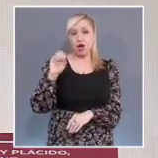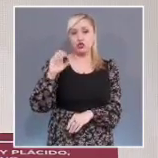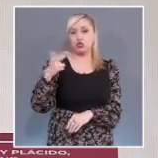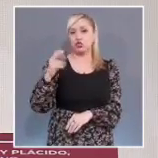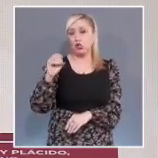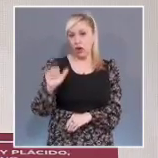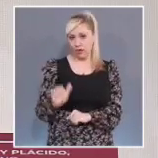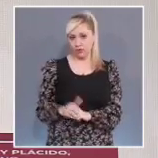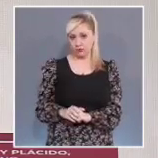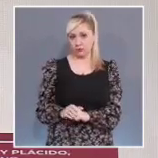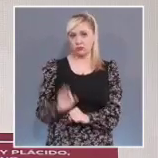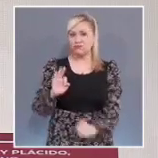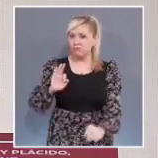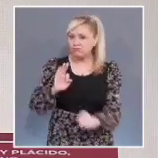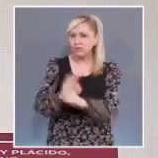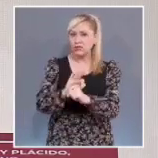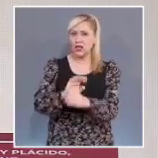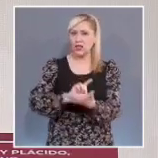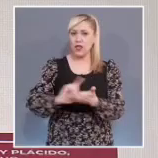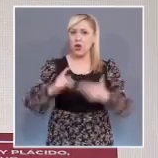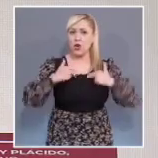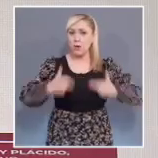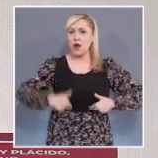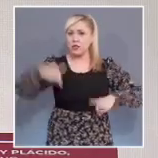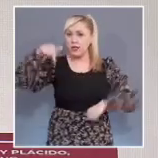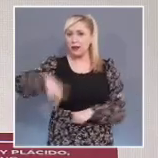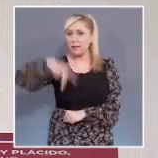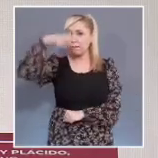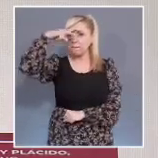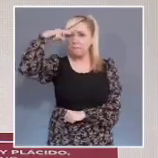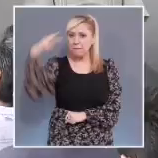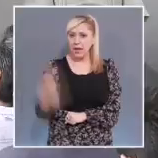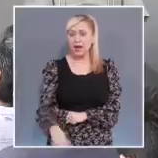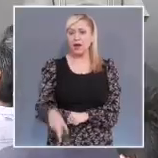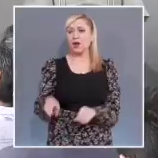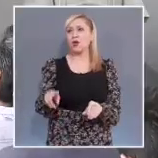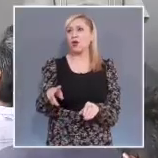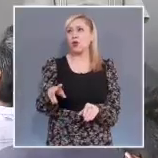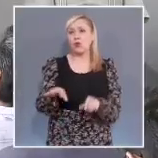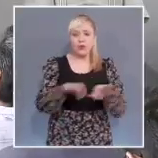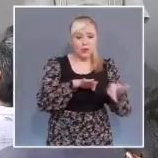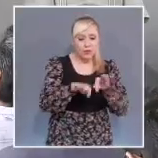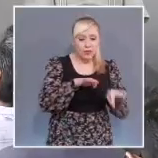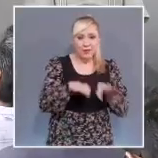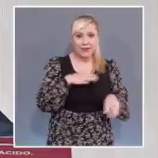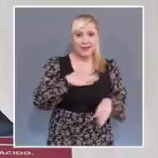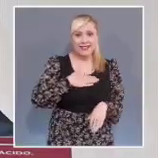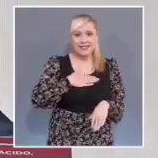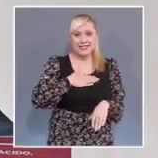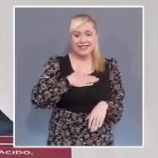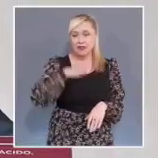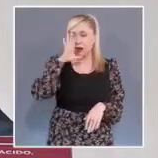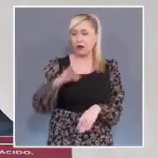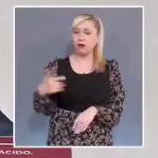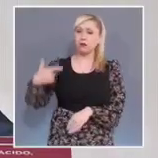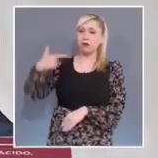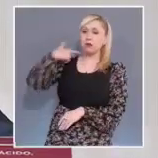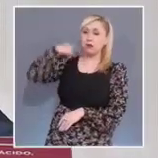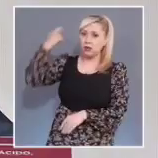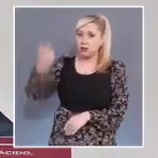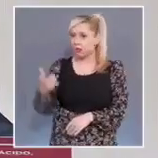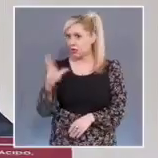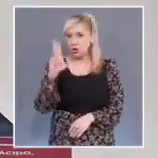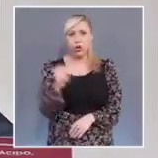los derechos humanos en este país no sea una actividad de riesgo. En el acto, el subsecretario de Derechos Humanos de la